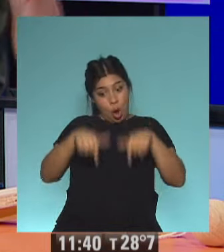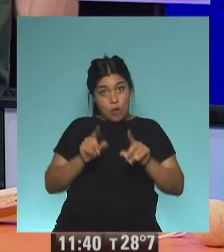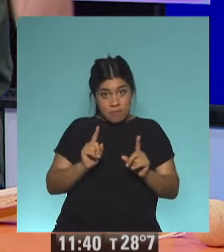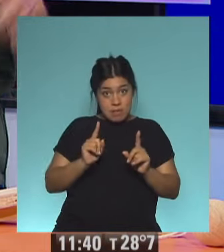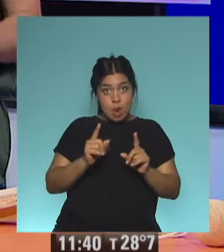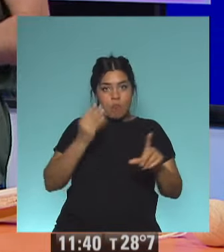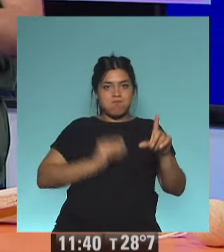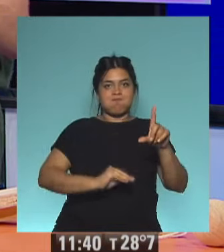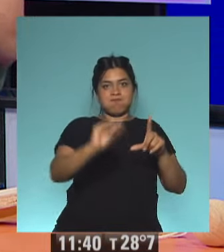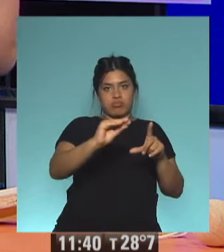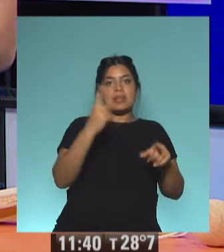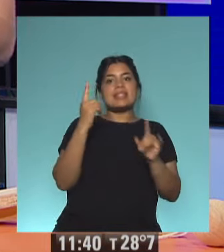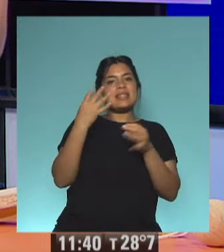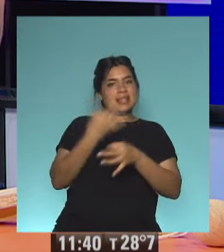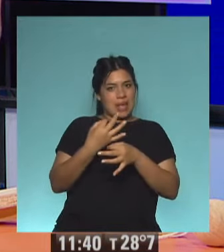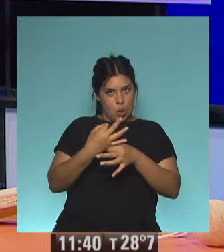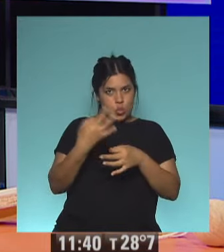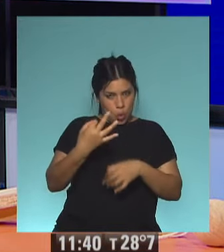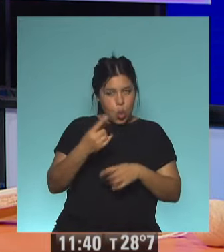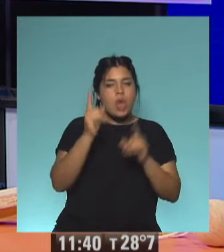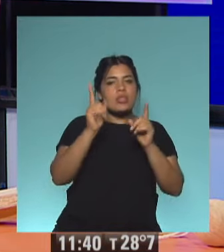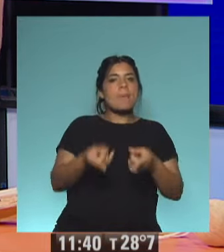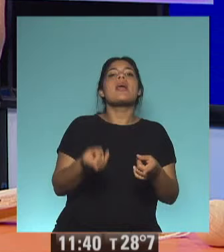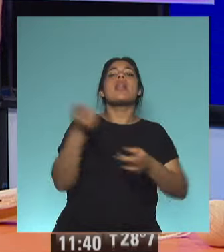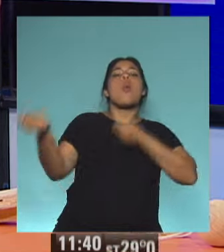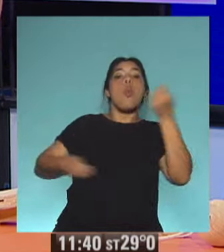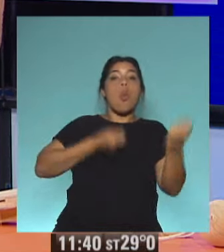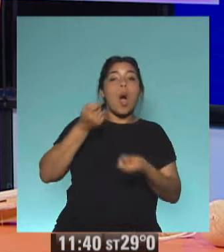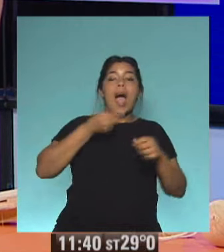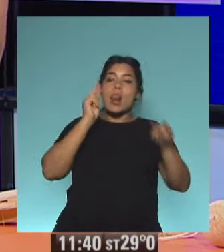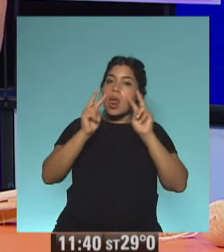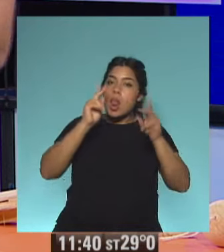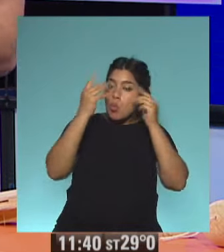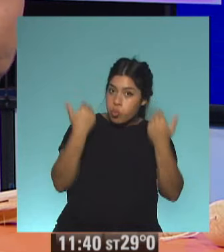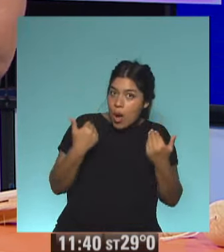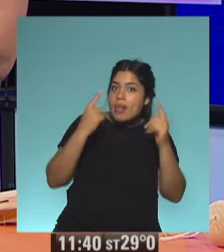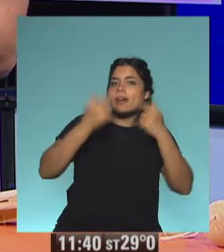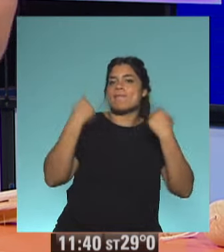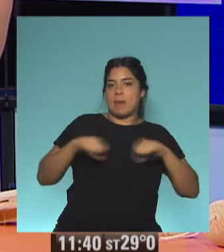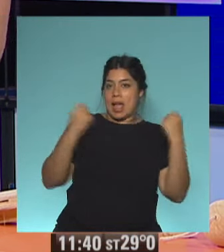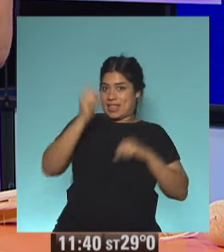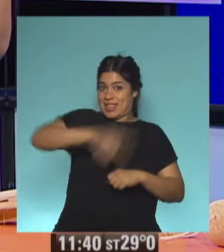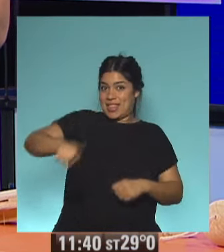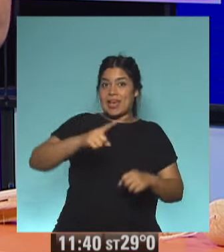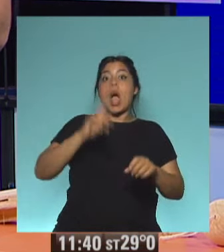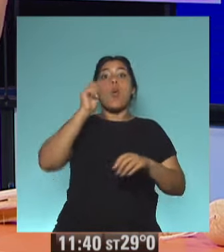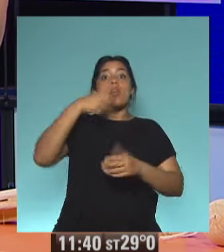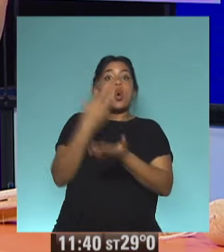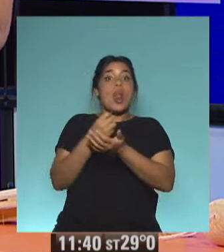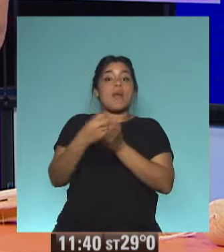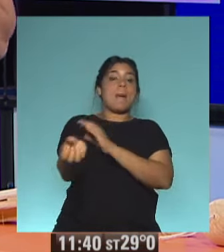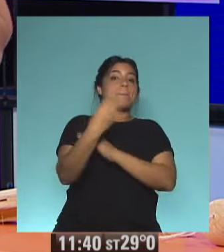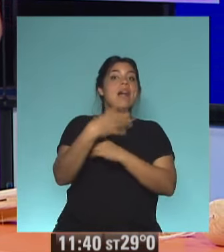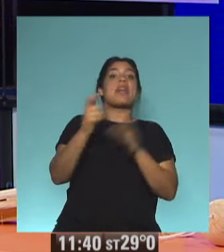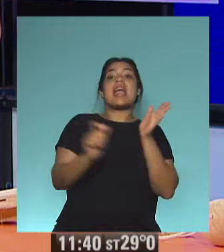pueden buscar la coreo por si se la perdieron, así la practican y nos mandan el video, como siempre lo comparten a